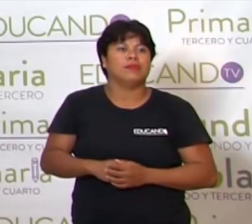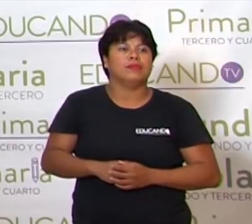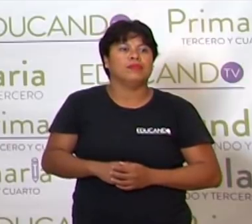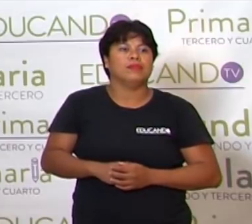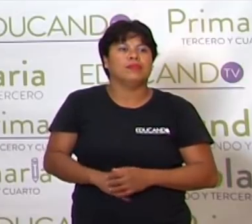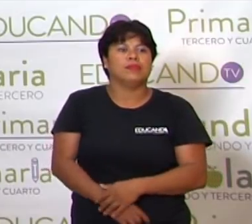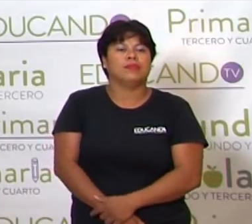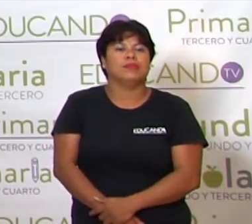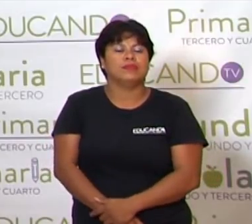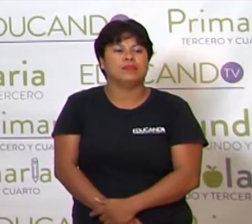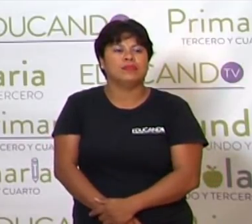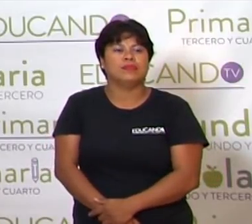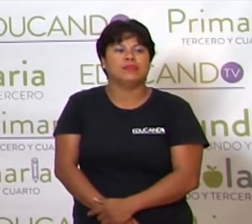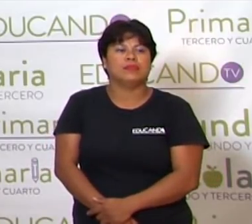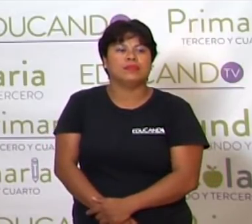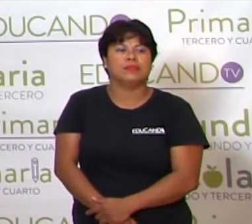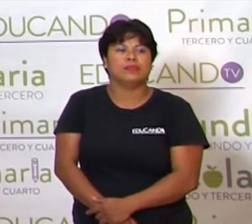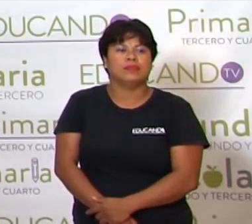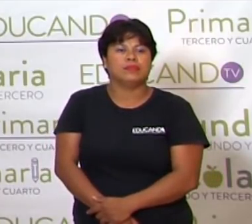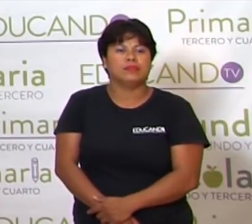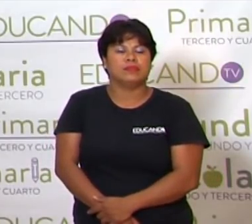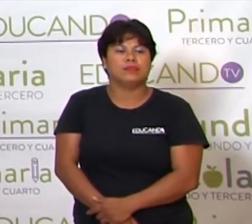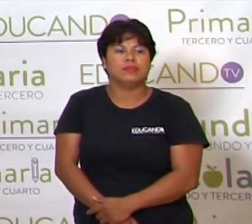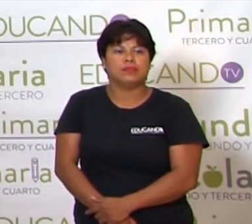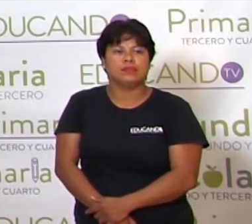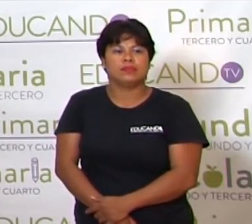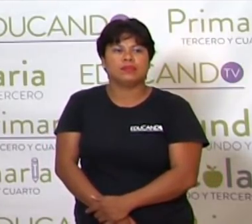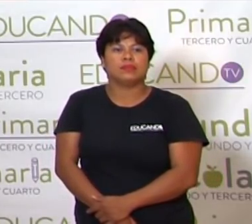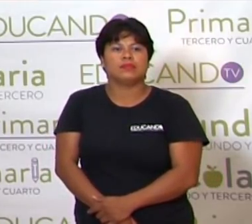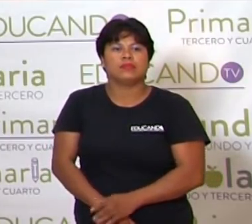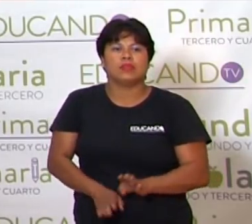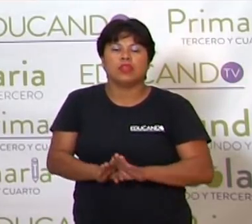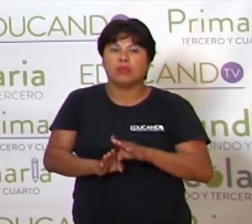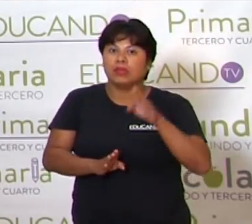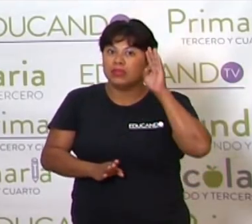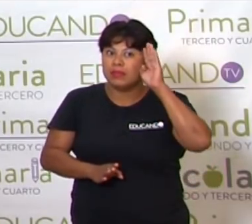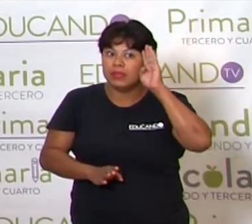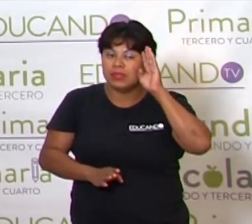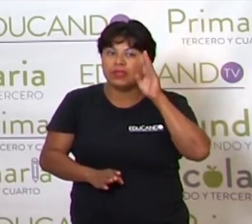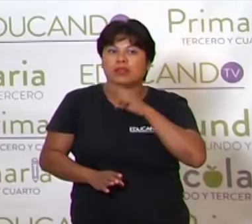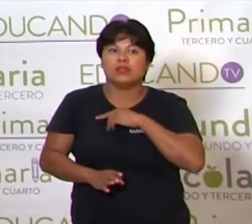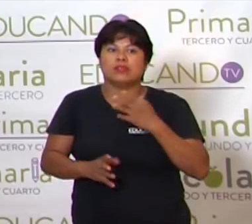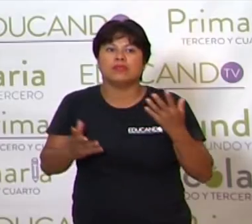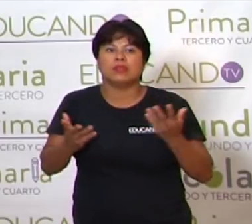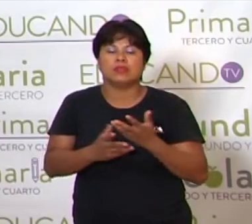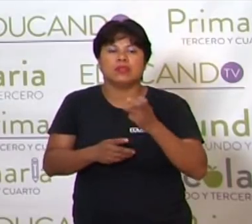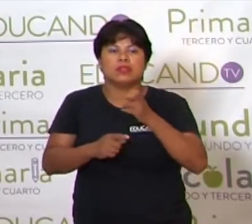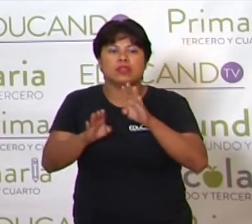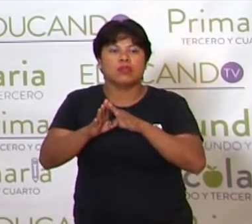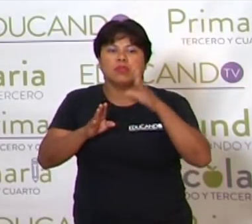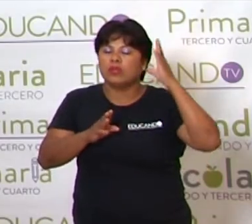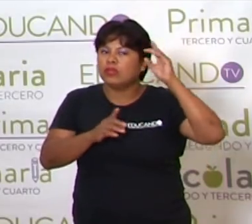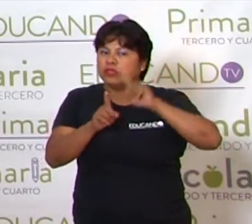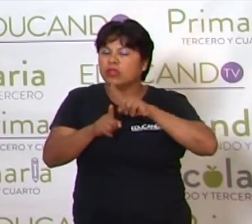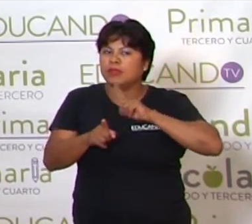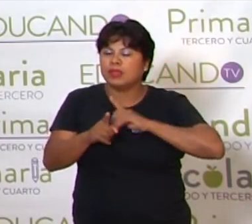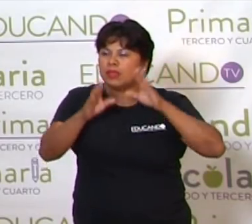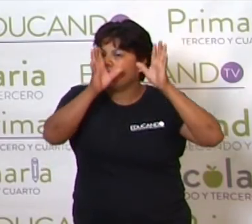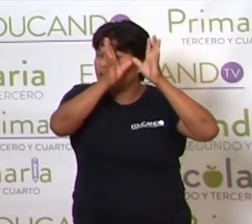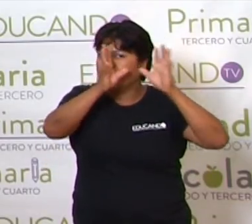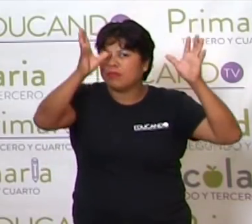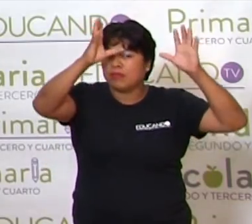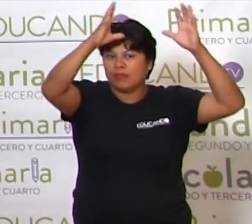lo vamos a, como es algo que está pensando, lo vamos a hacer en una nubecita, así.